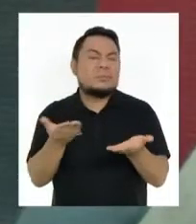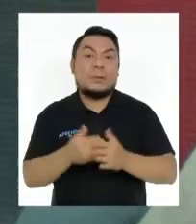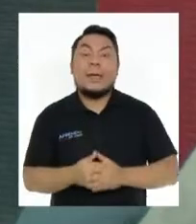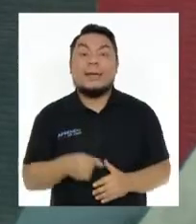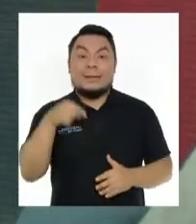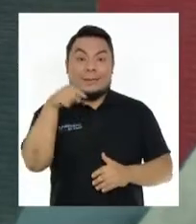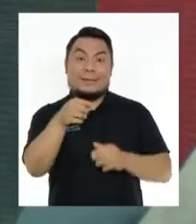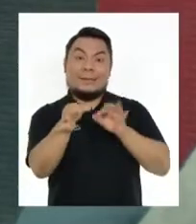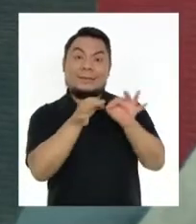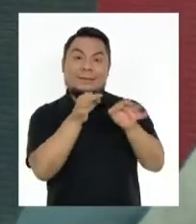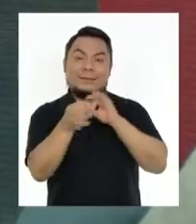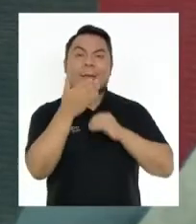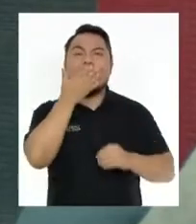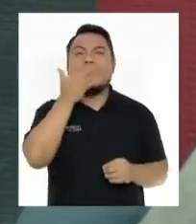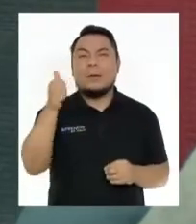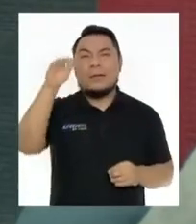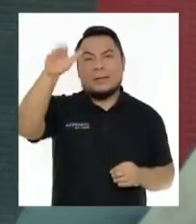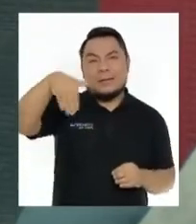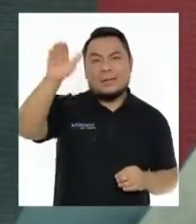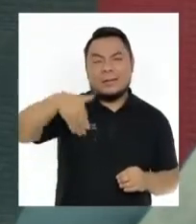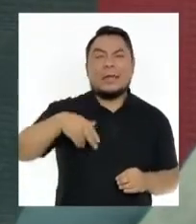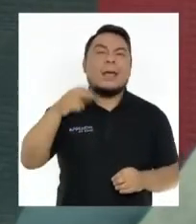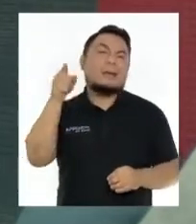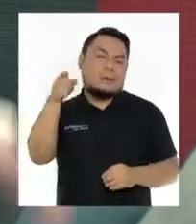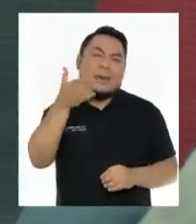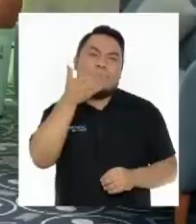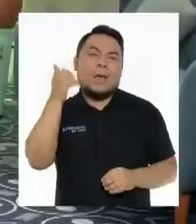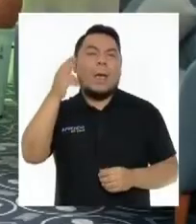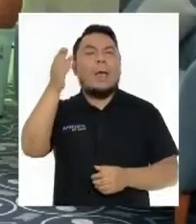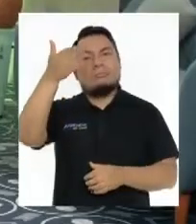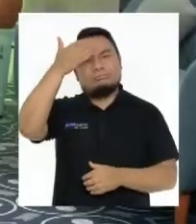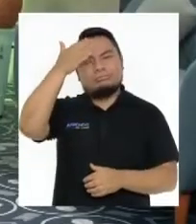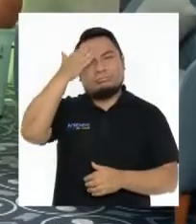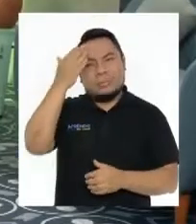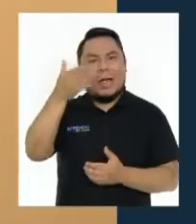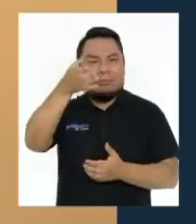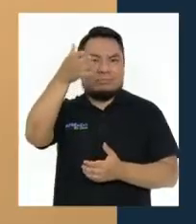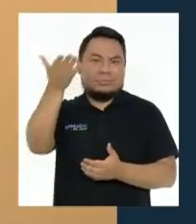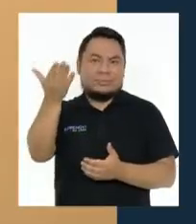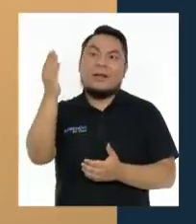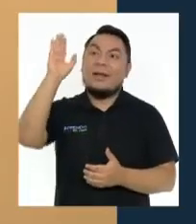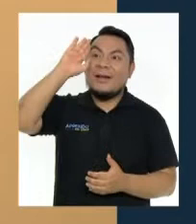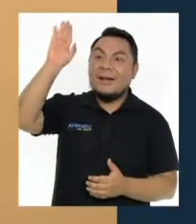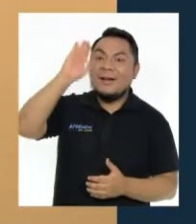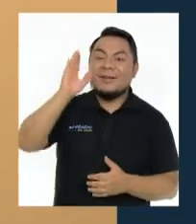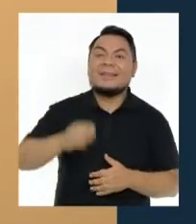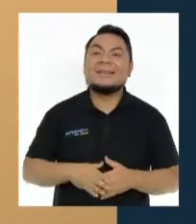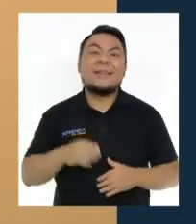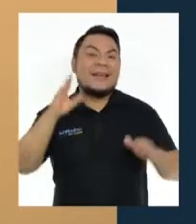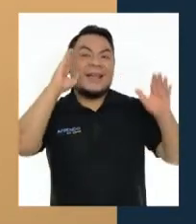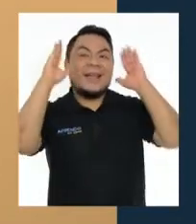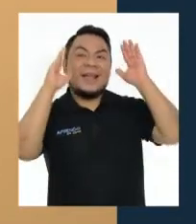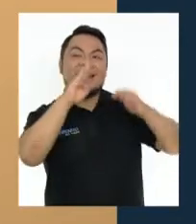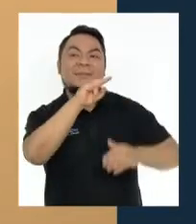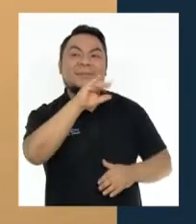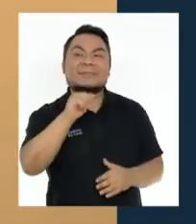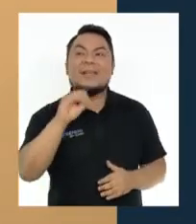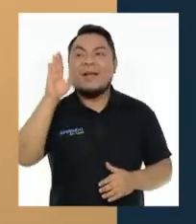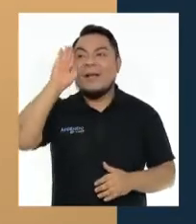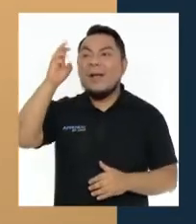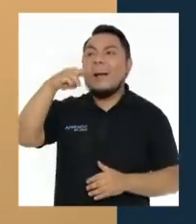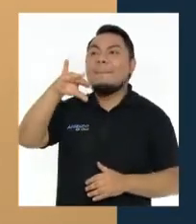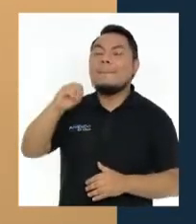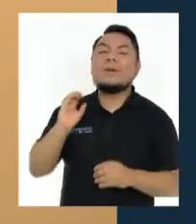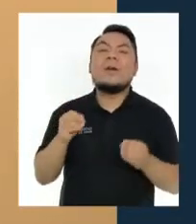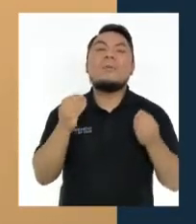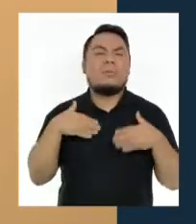esta explicación será mejor llamar a alguien más preparado. ¡Hola! Hola Brigitte, hola Mario,